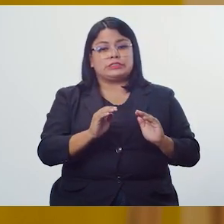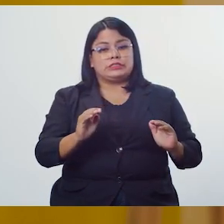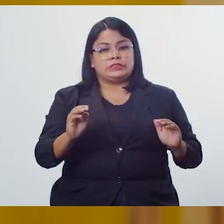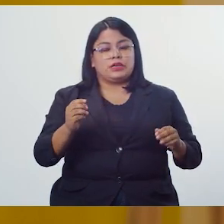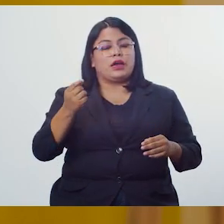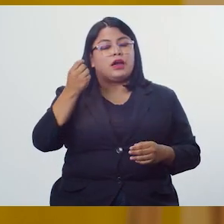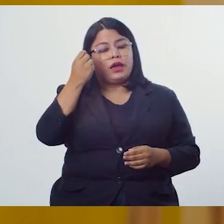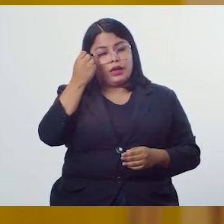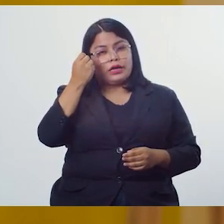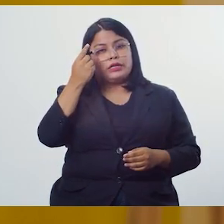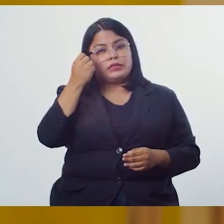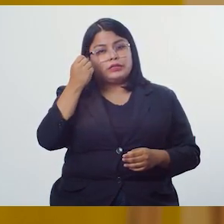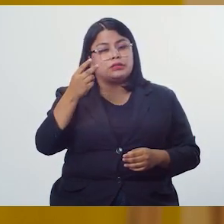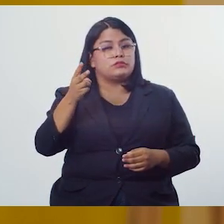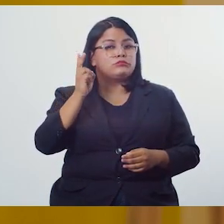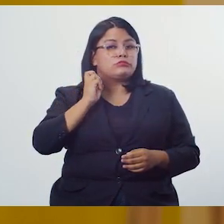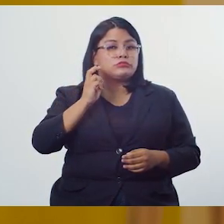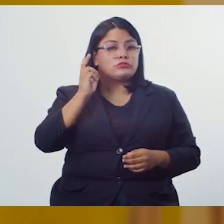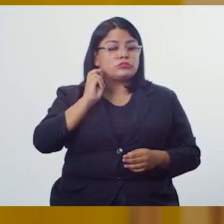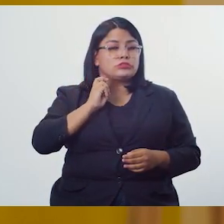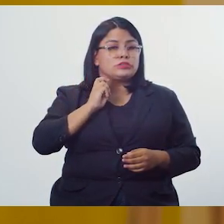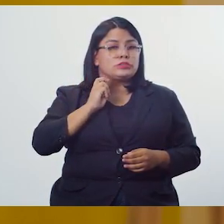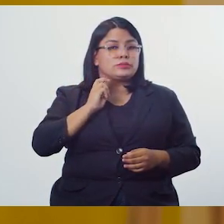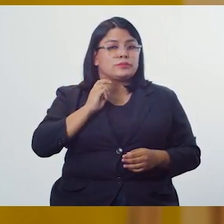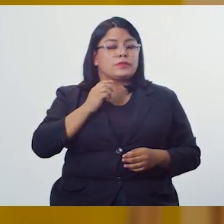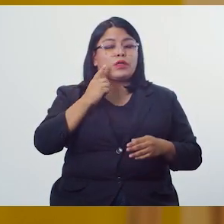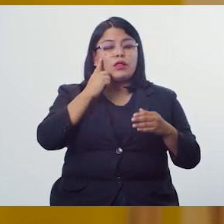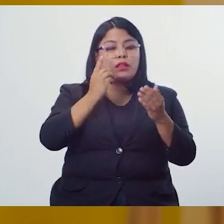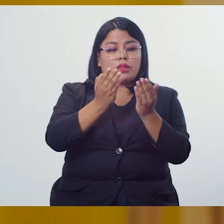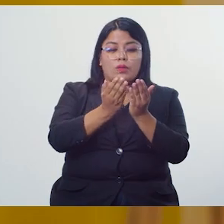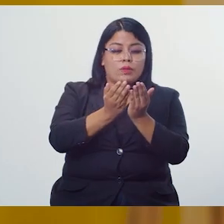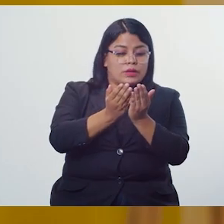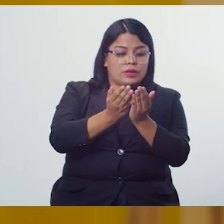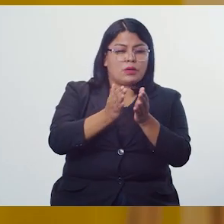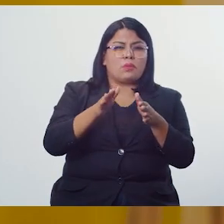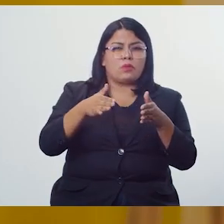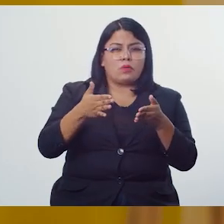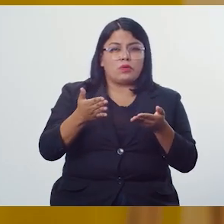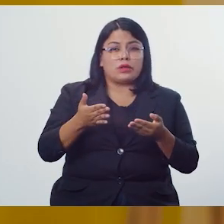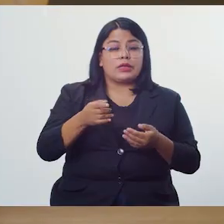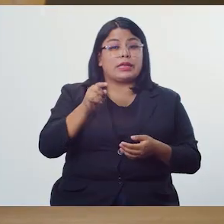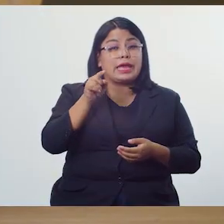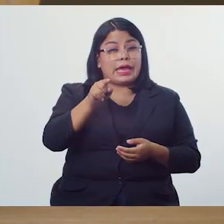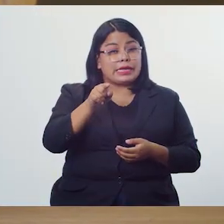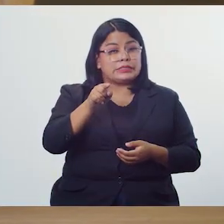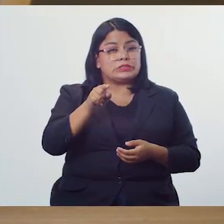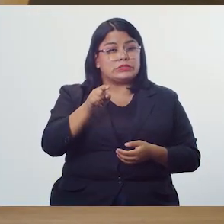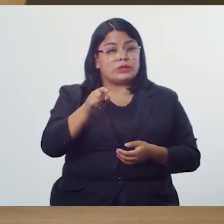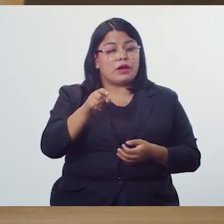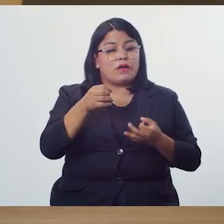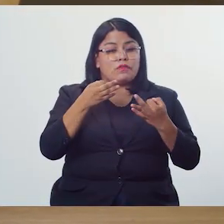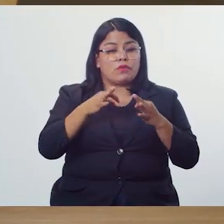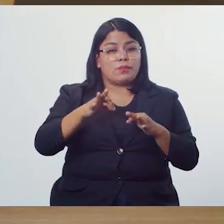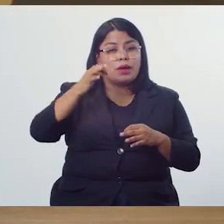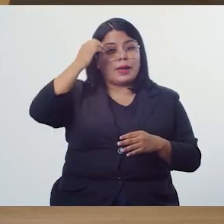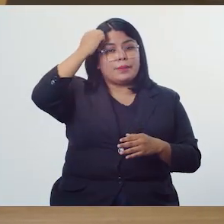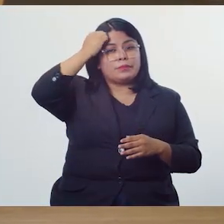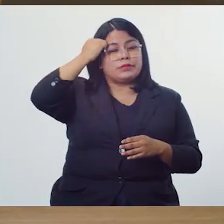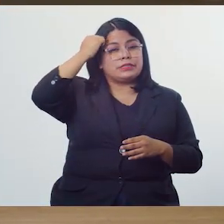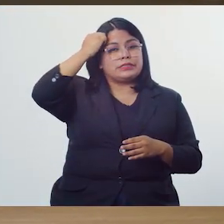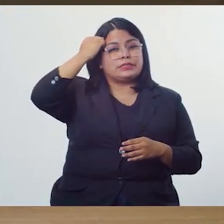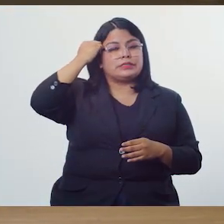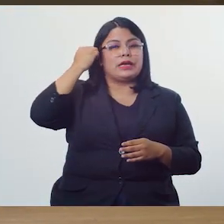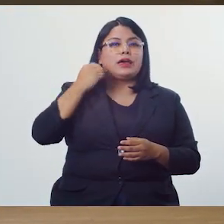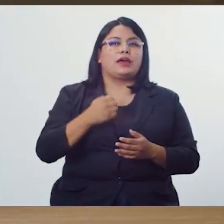niñas comprenden los sonidos, comprenden lo que leen. Porque precisamente ese tipo de